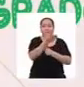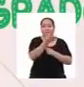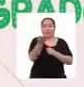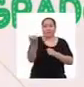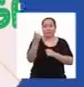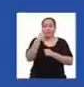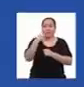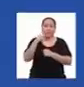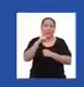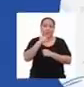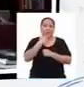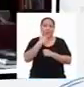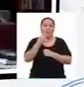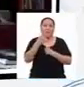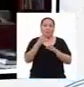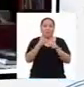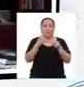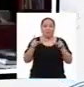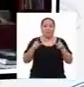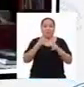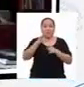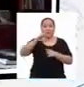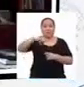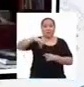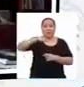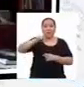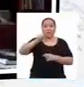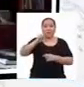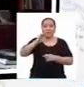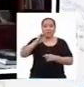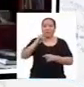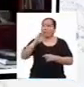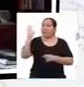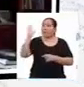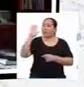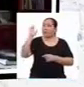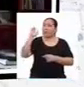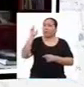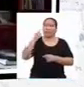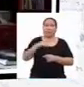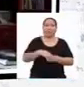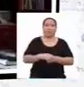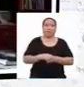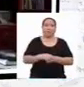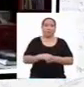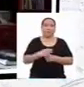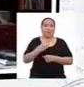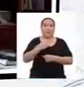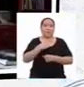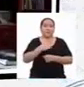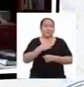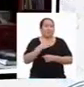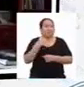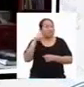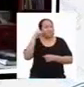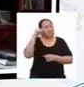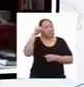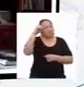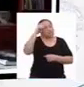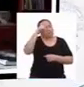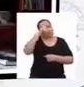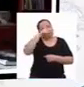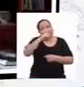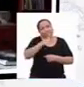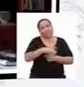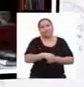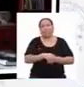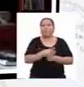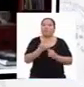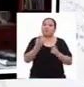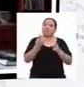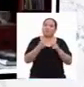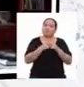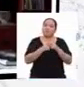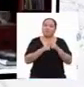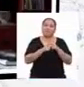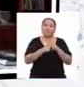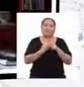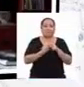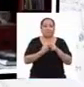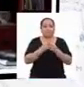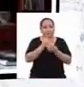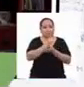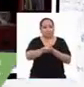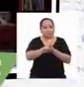la ciudad de Pasco. Hola profesora, hola Rodrigo. A mí se me hace muy difícil comenzar